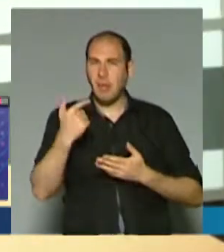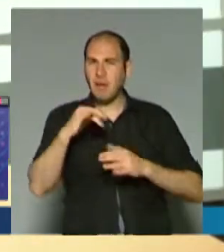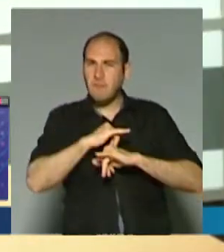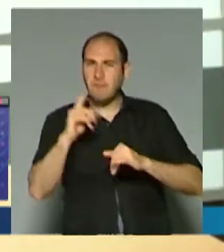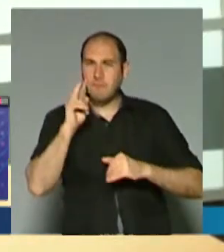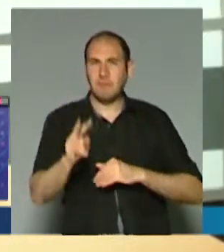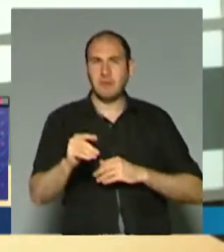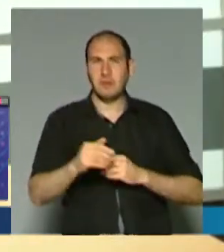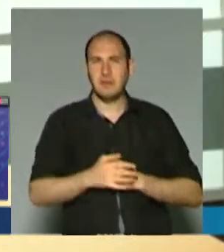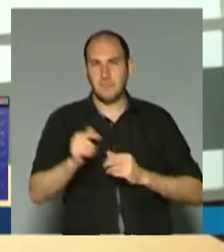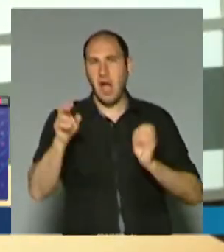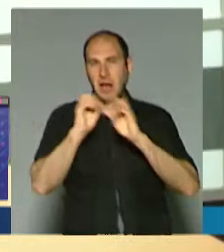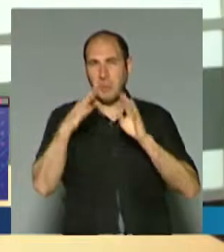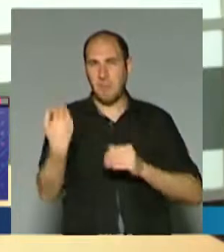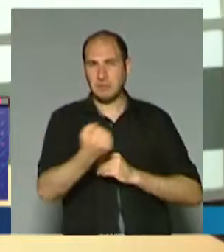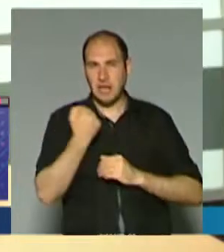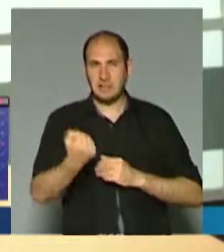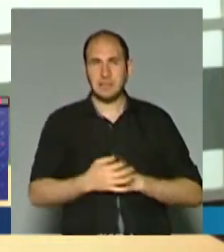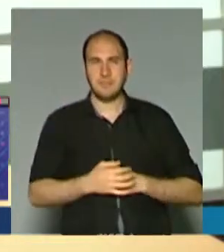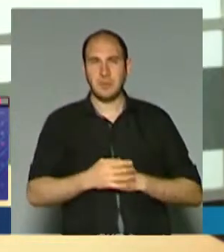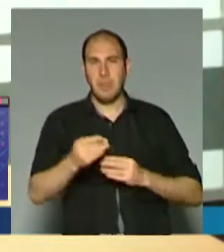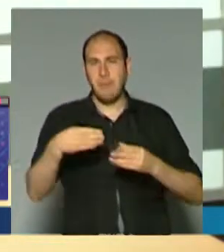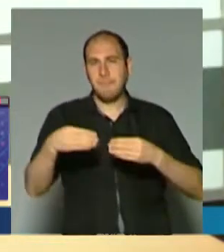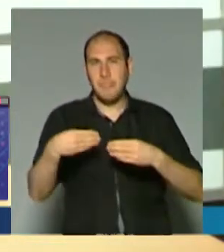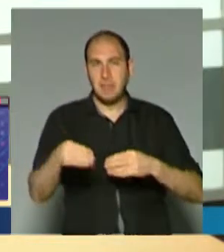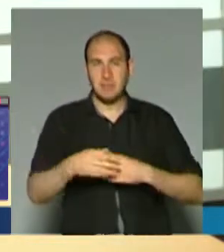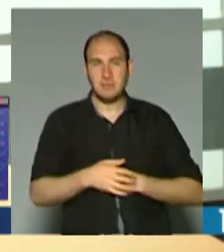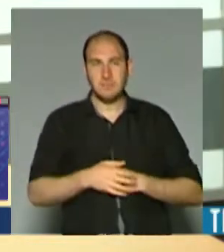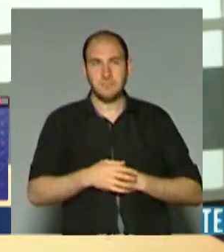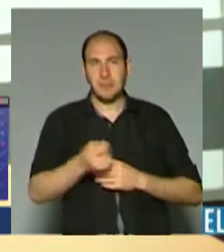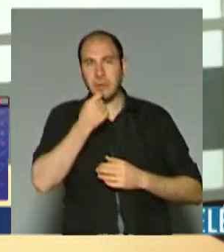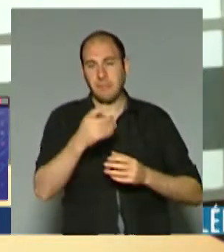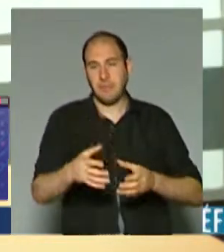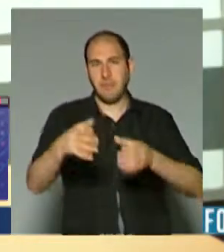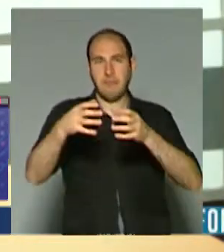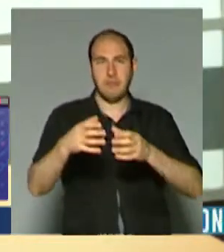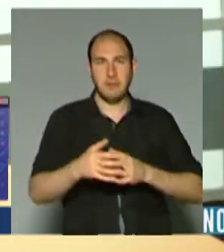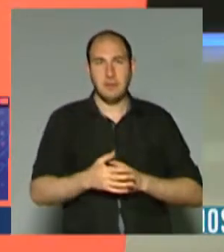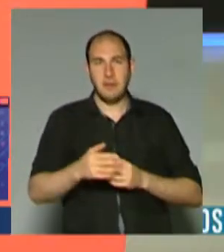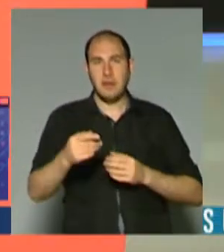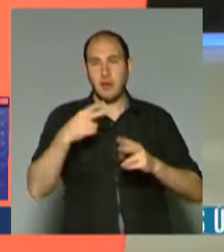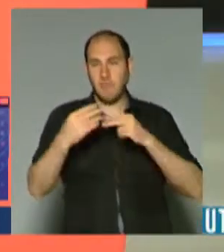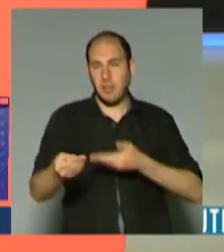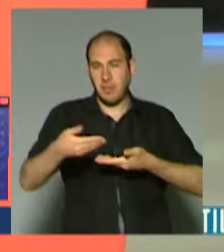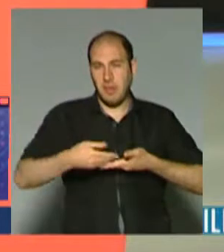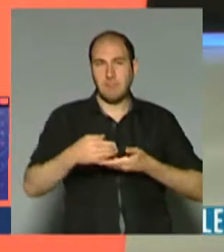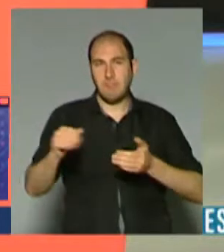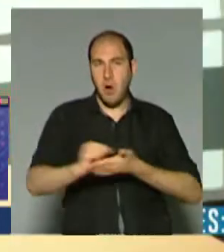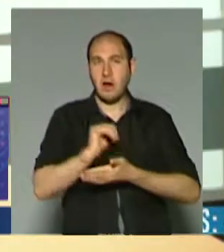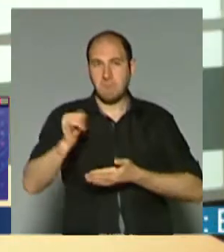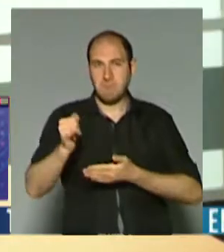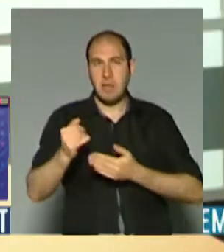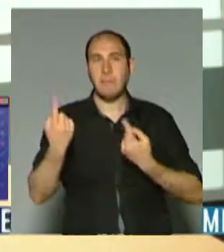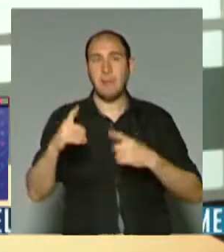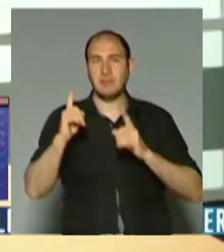información y justamente vale tu aclaración, decía, bueno, el plástico, no sé, en un envase en donde nos sirven comida, está bien que se erradique.